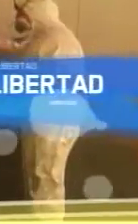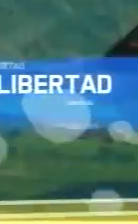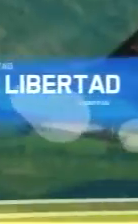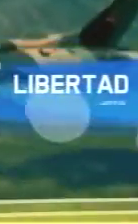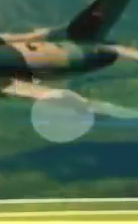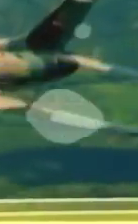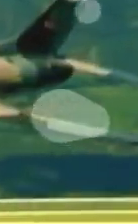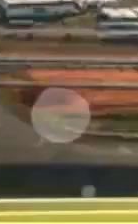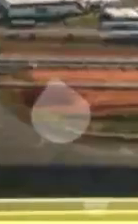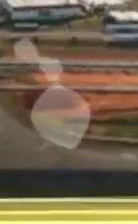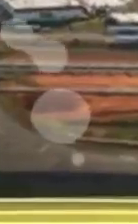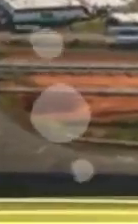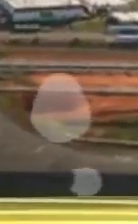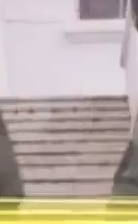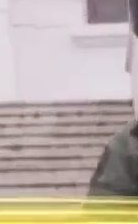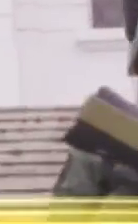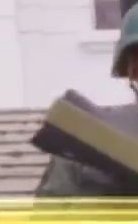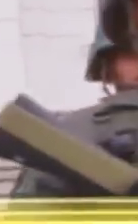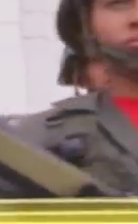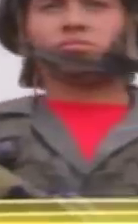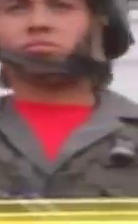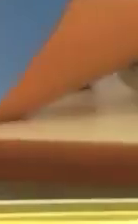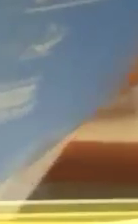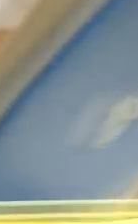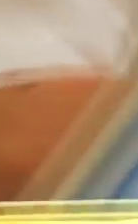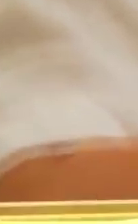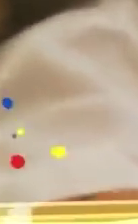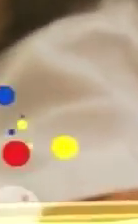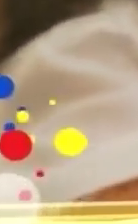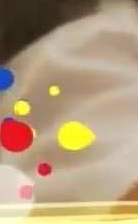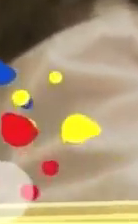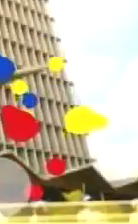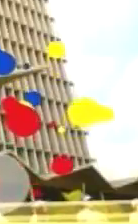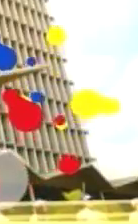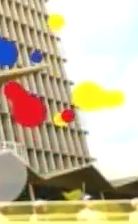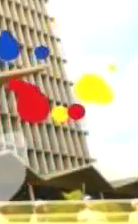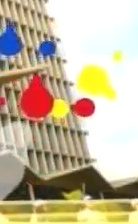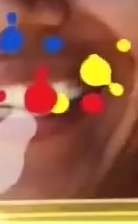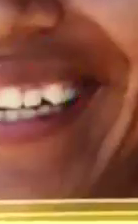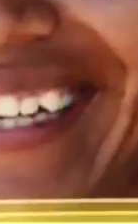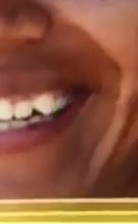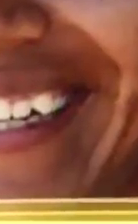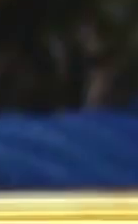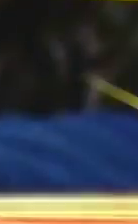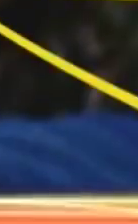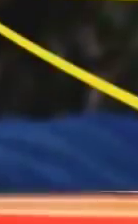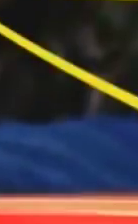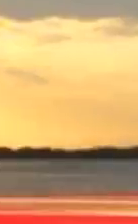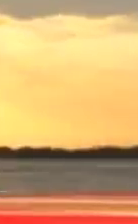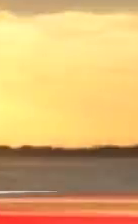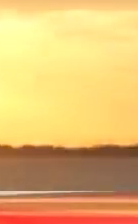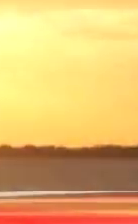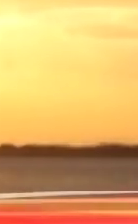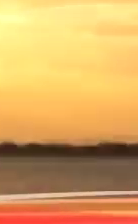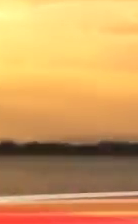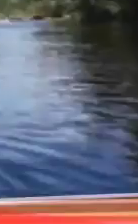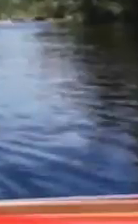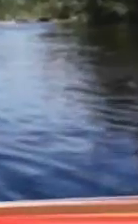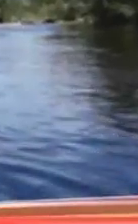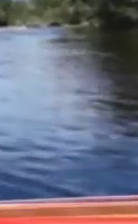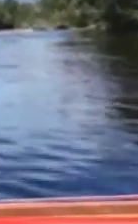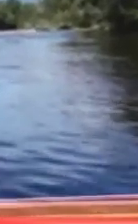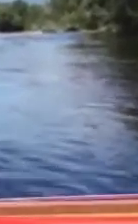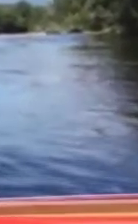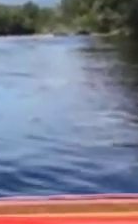ha culminado esta transmisión conjunta de radio y televisión gracias por su atención